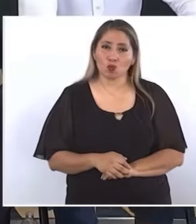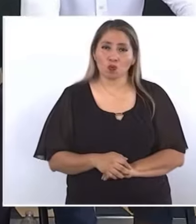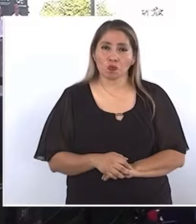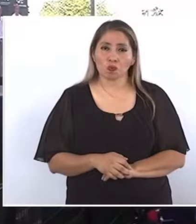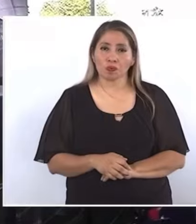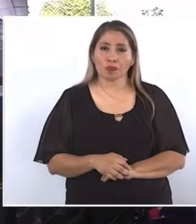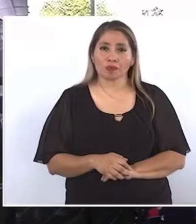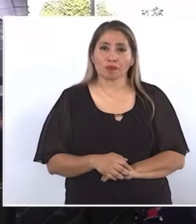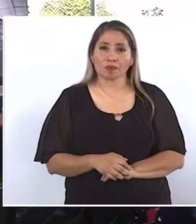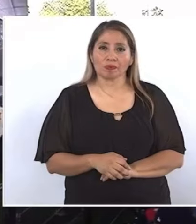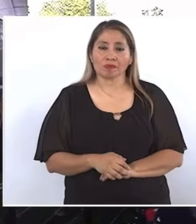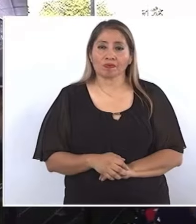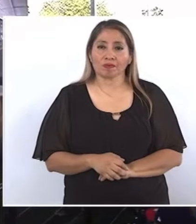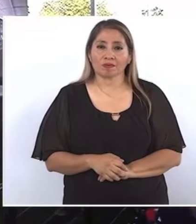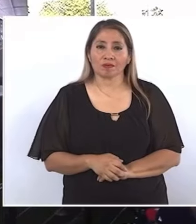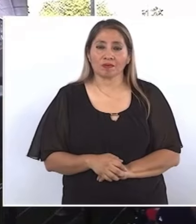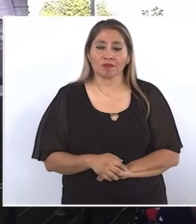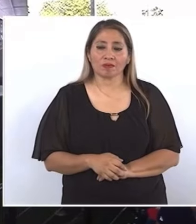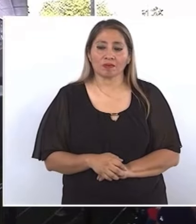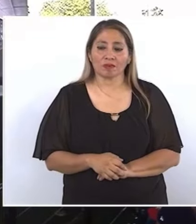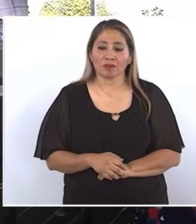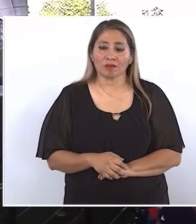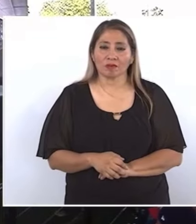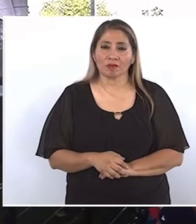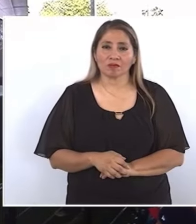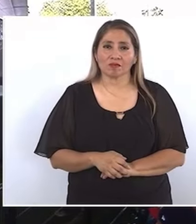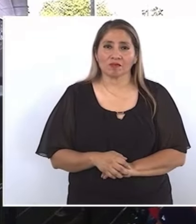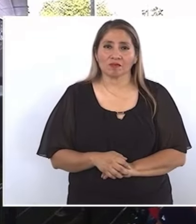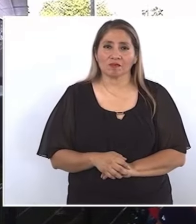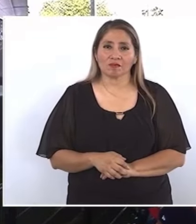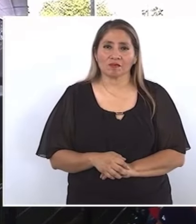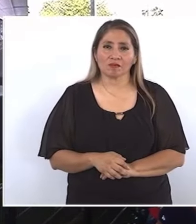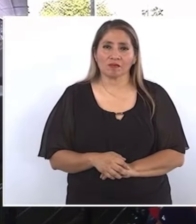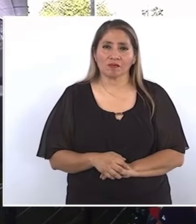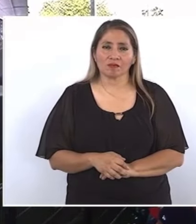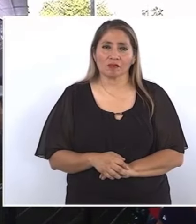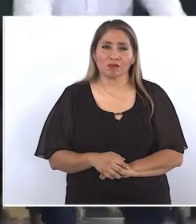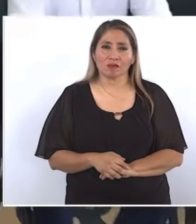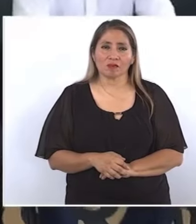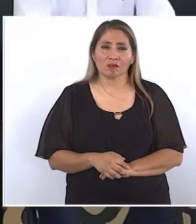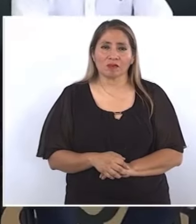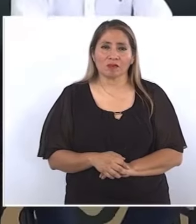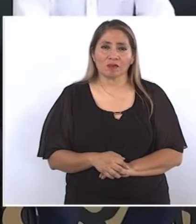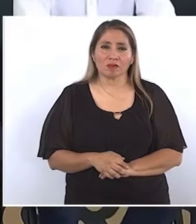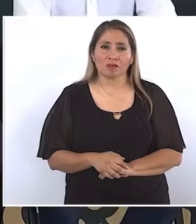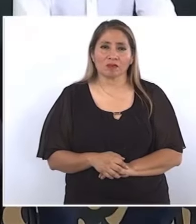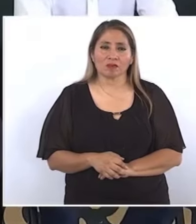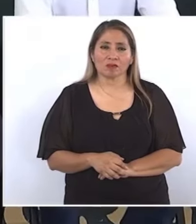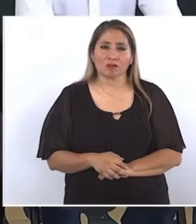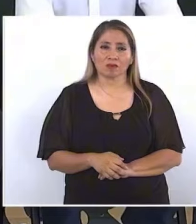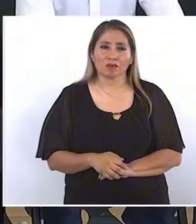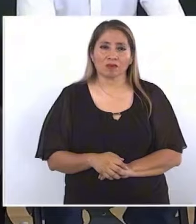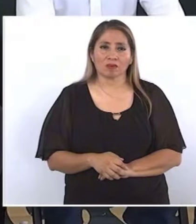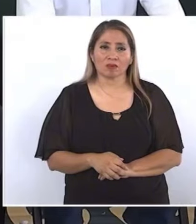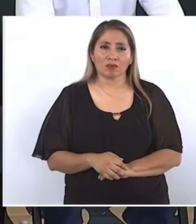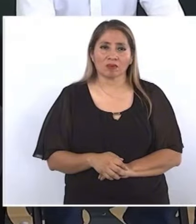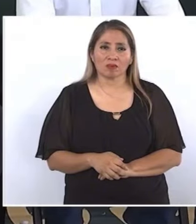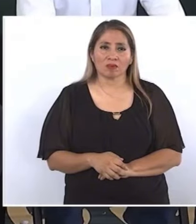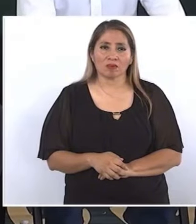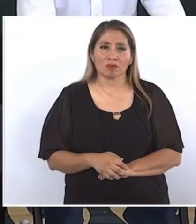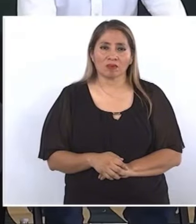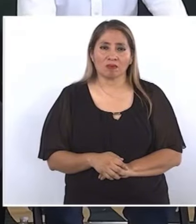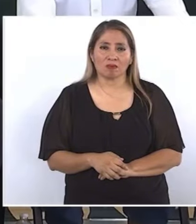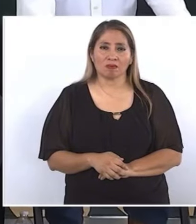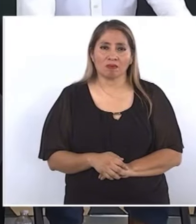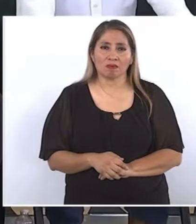qué bonito Qué precioso mensaje esto es mi presidente amblo Esta es mi presidenta Claudia shinman